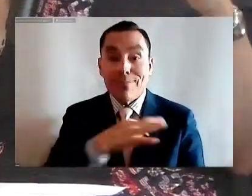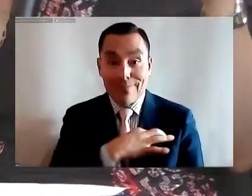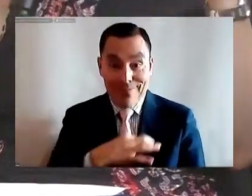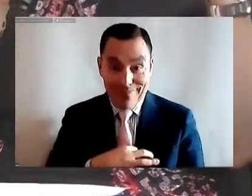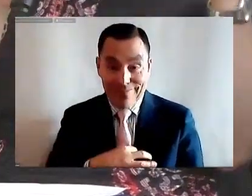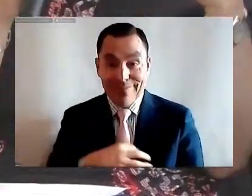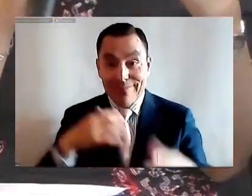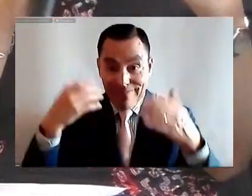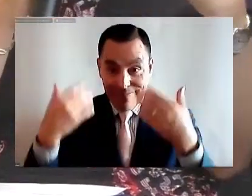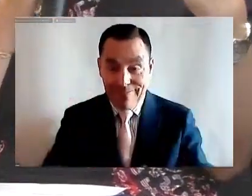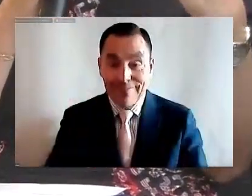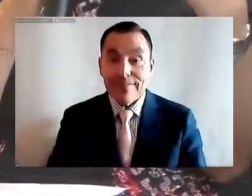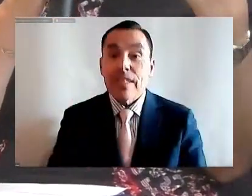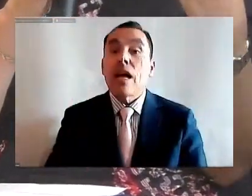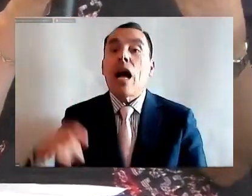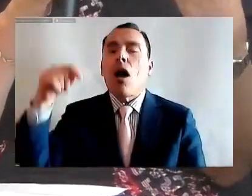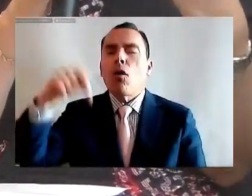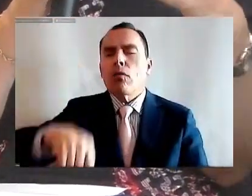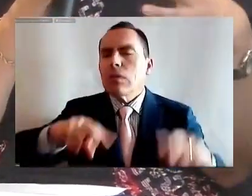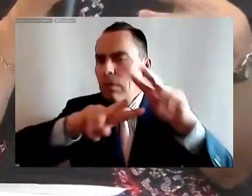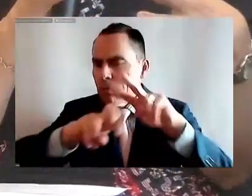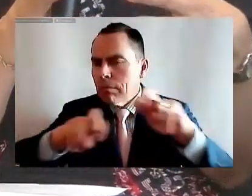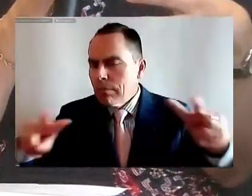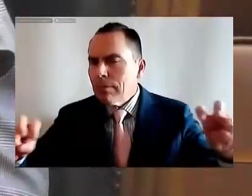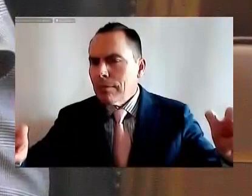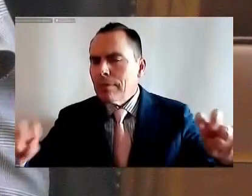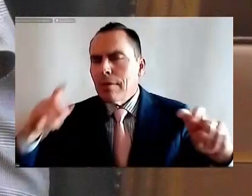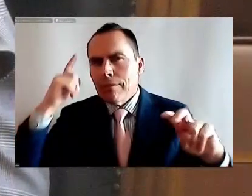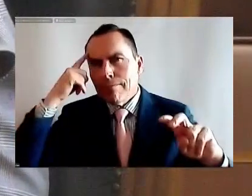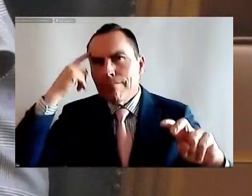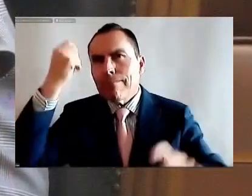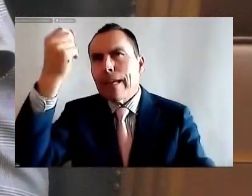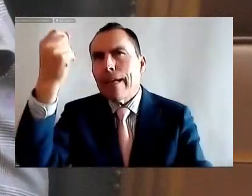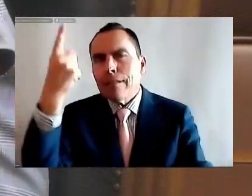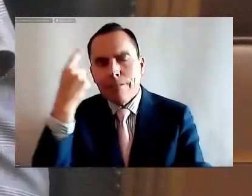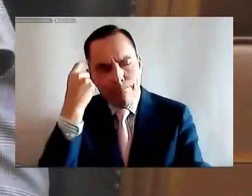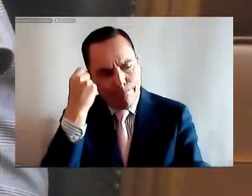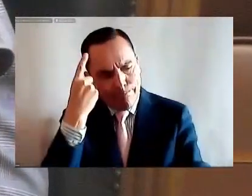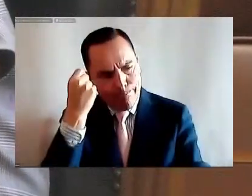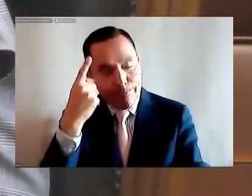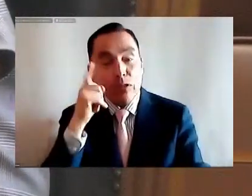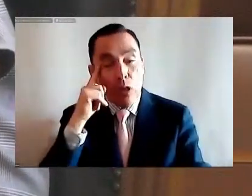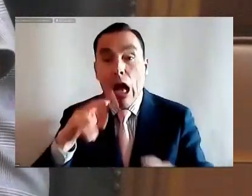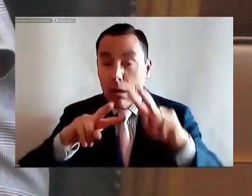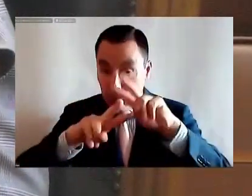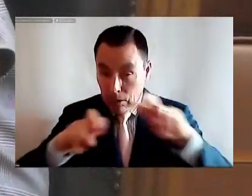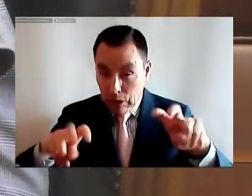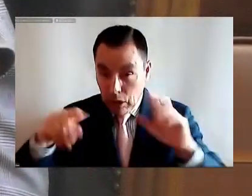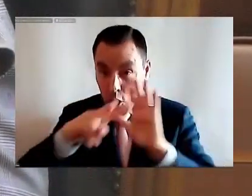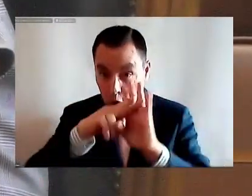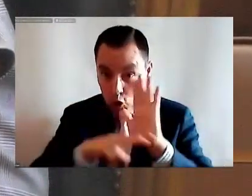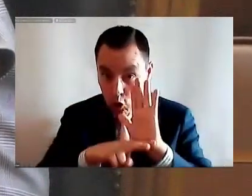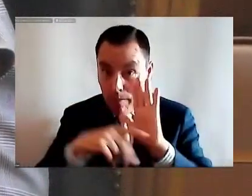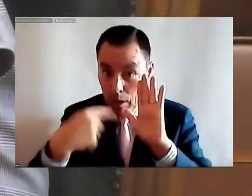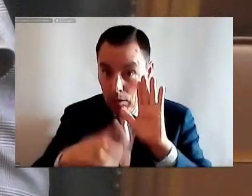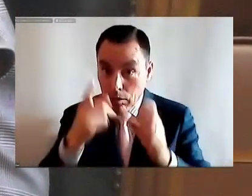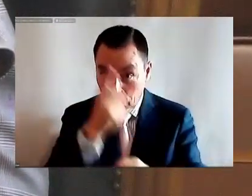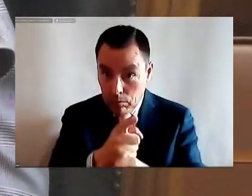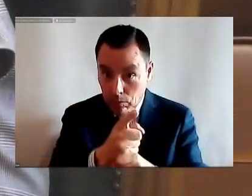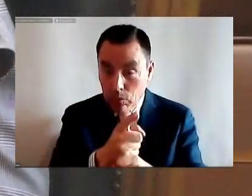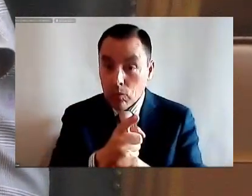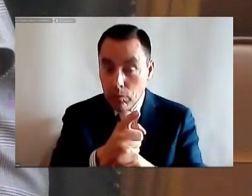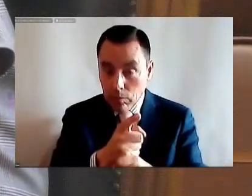es analizar el contexto debidamente, entender que parte del análisis que la norma exige es mirar